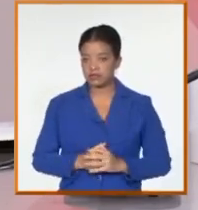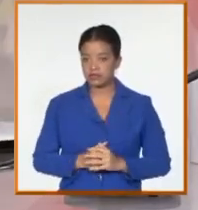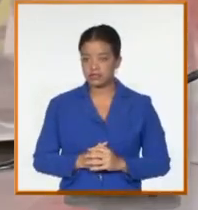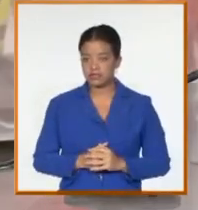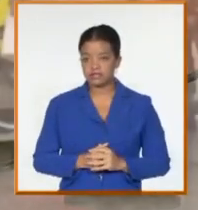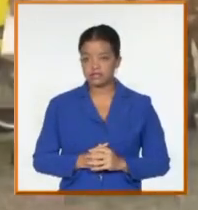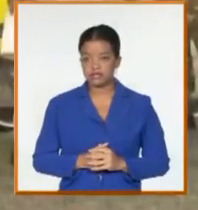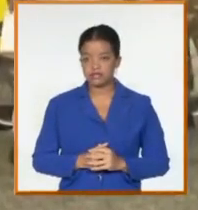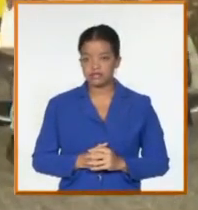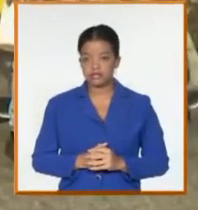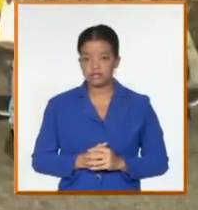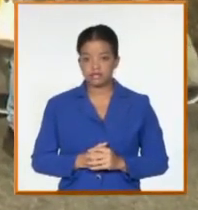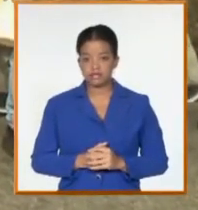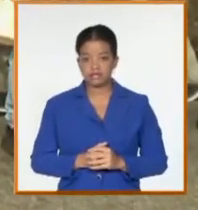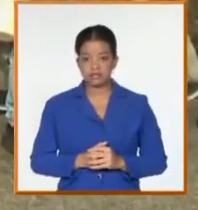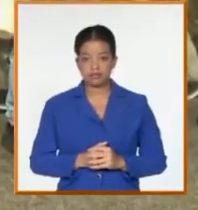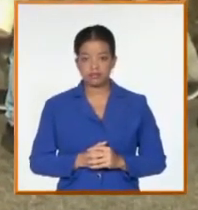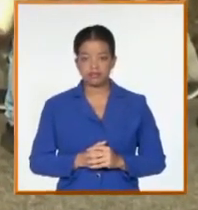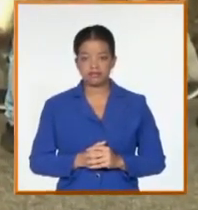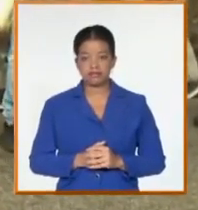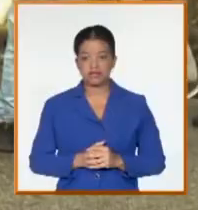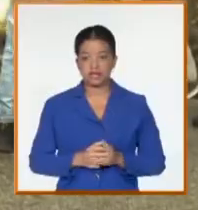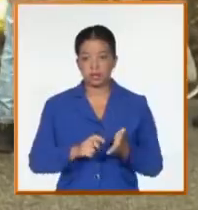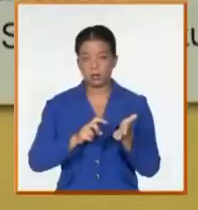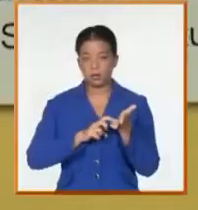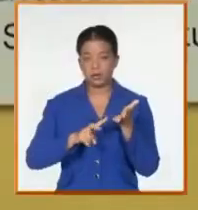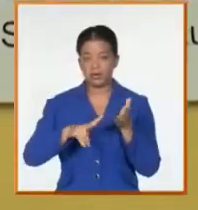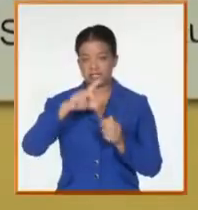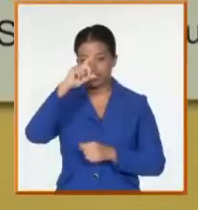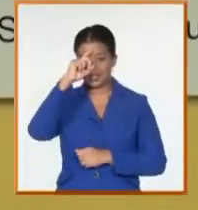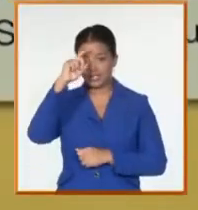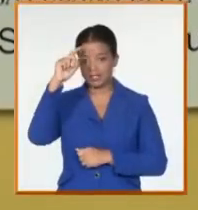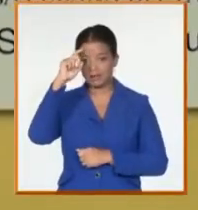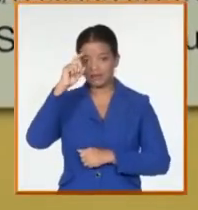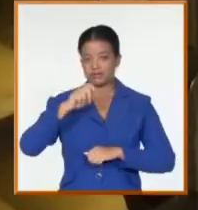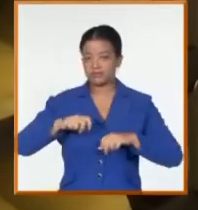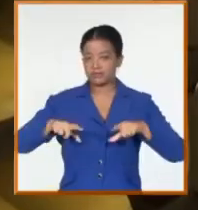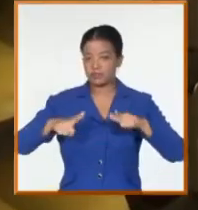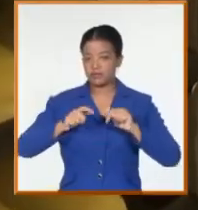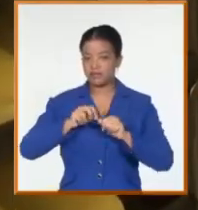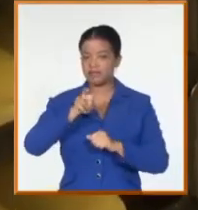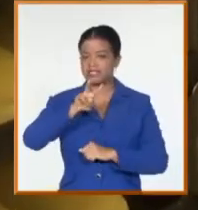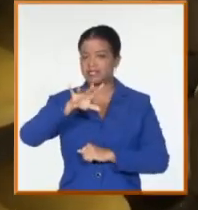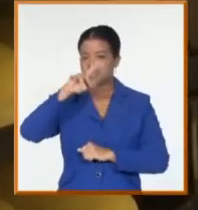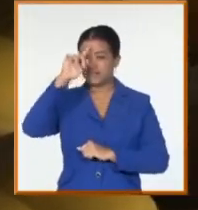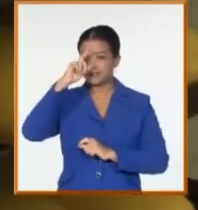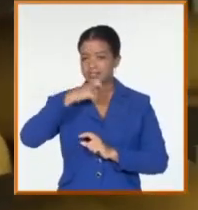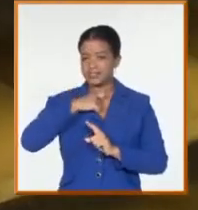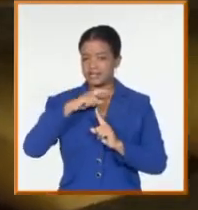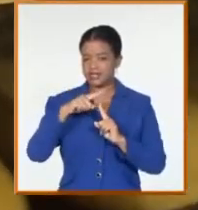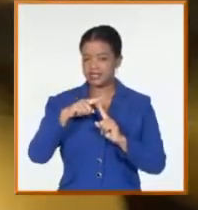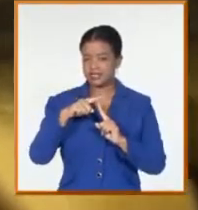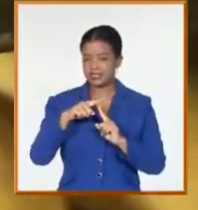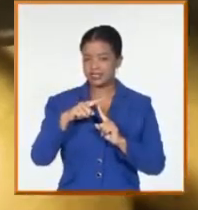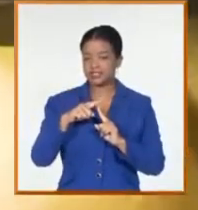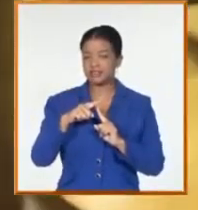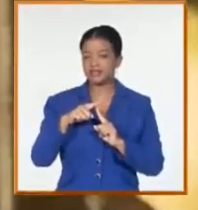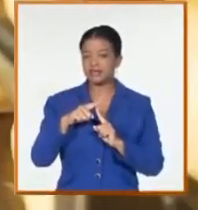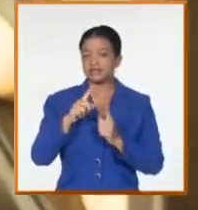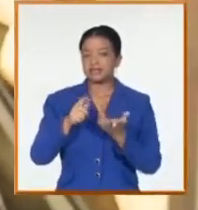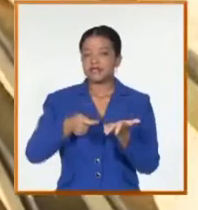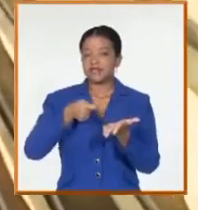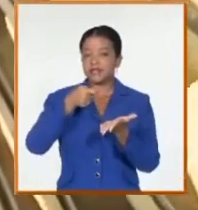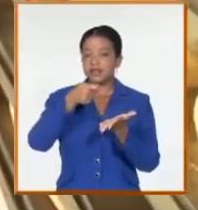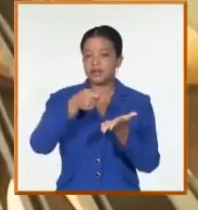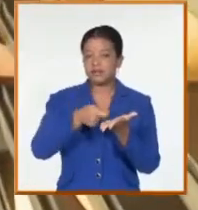telecentro en la provincia de Santo espíritus quedó implementado desde el 25 de septiembre la posibilidad de pago electrónico y servicio de